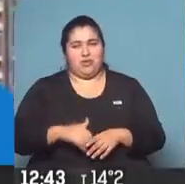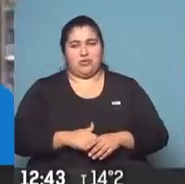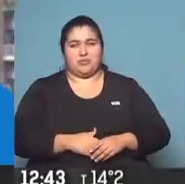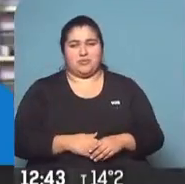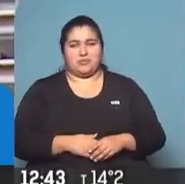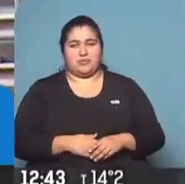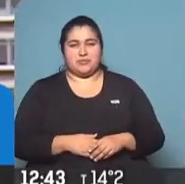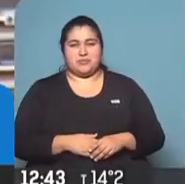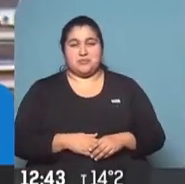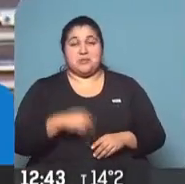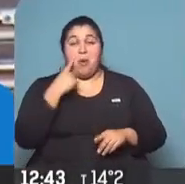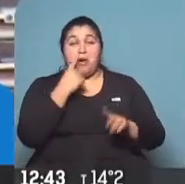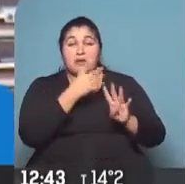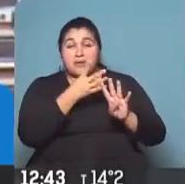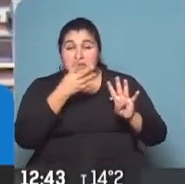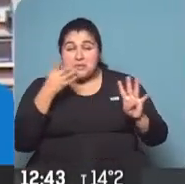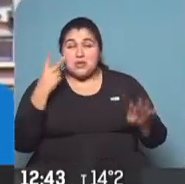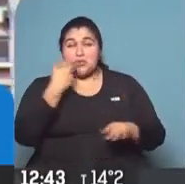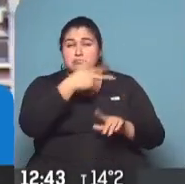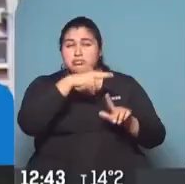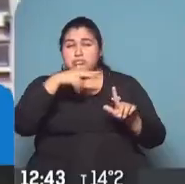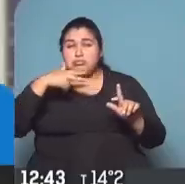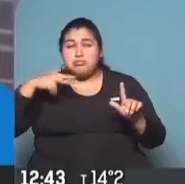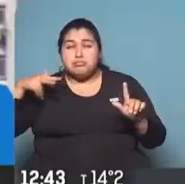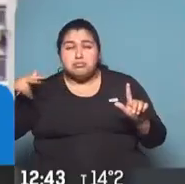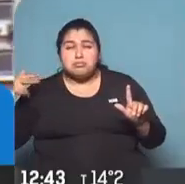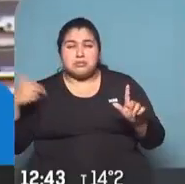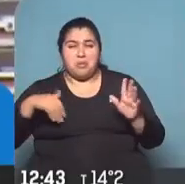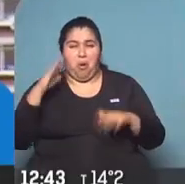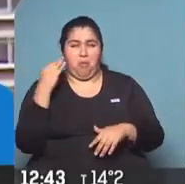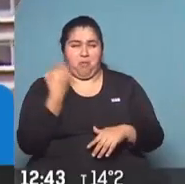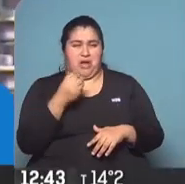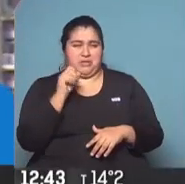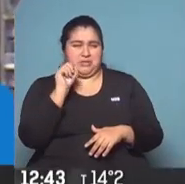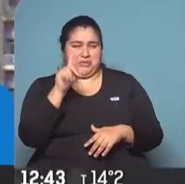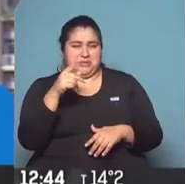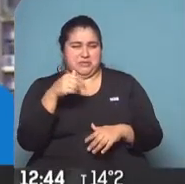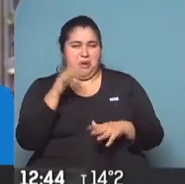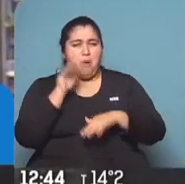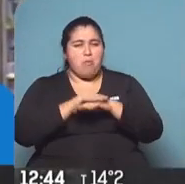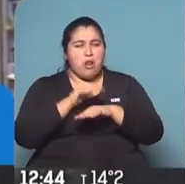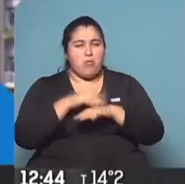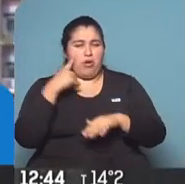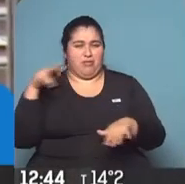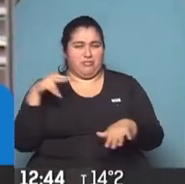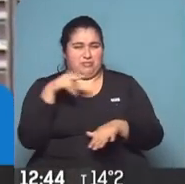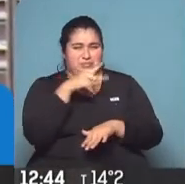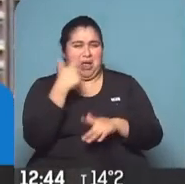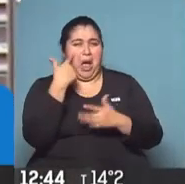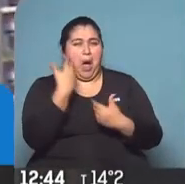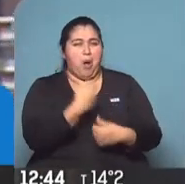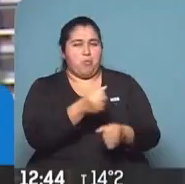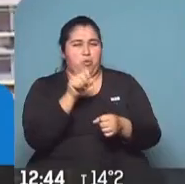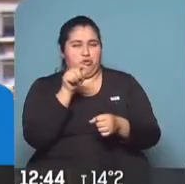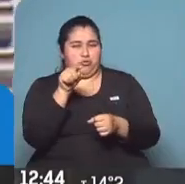a veces la formación en el doctor superpuma tenemos la aviación de ejército apoya el recibo de las